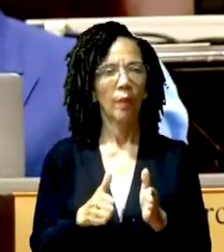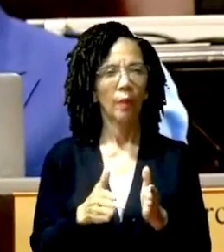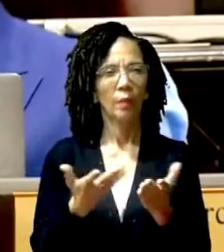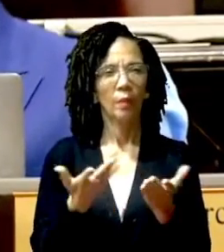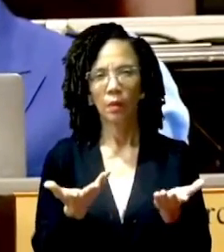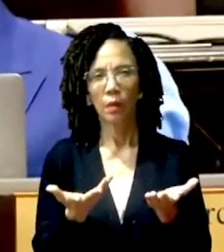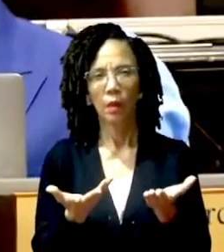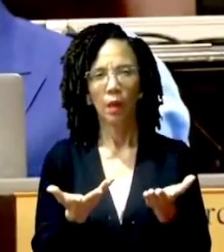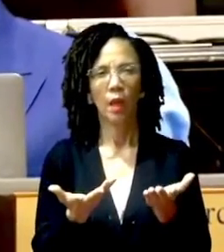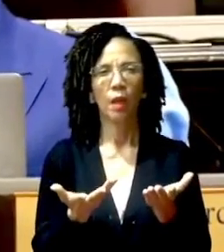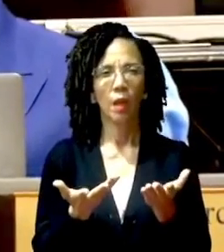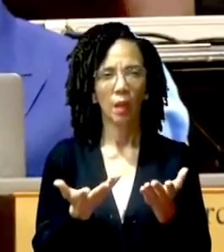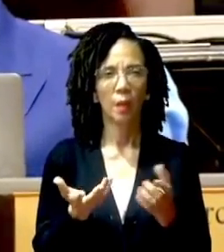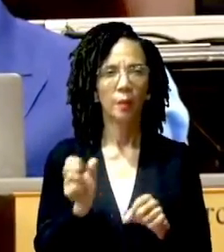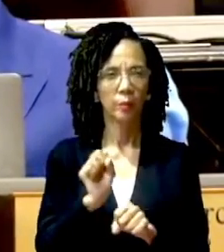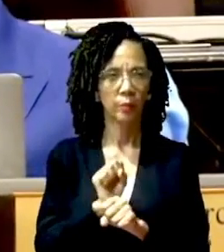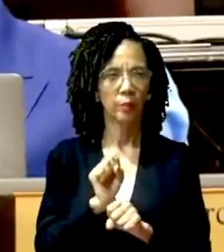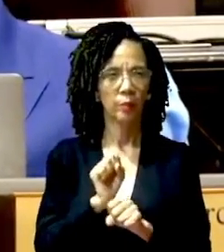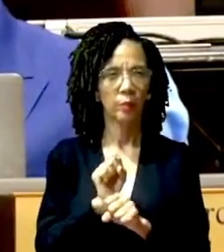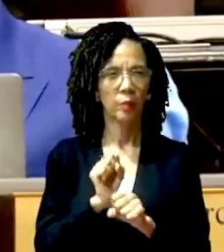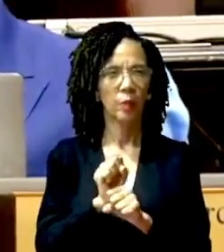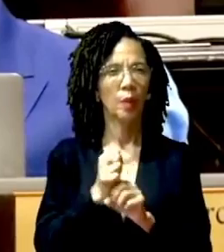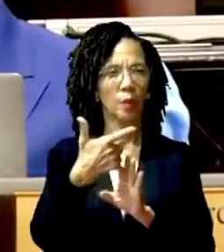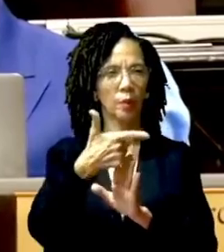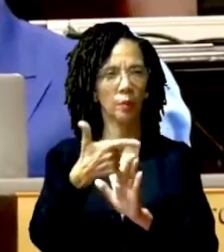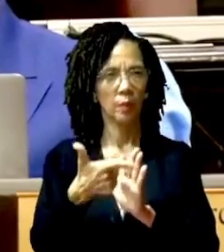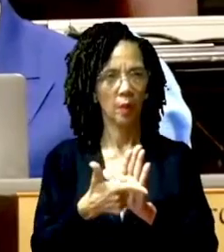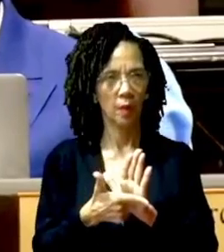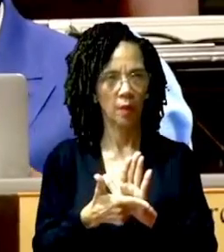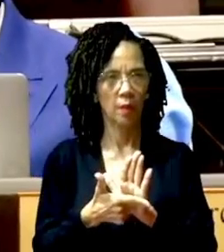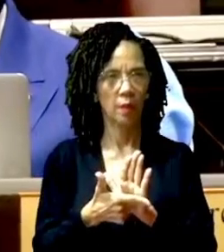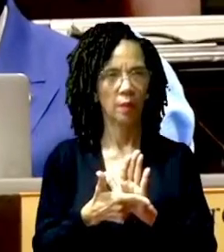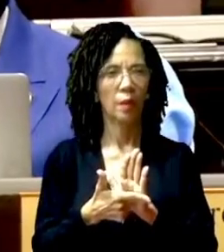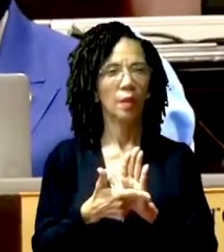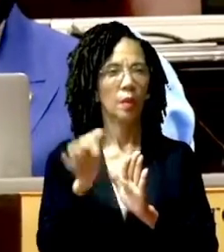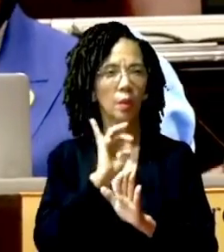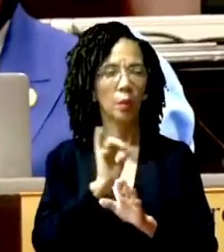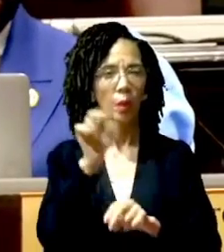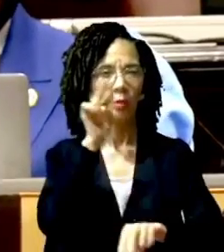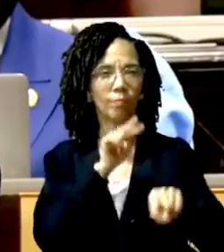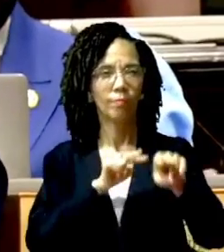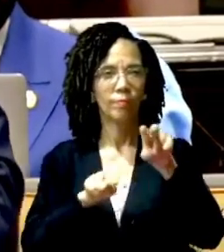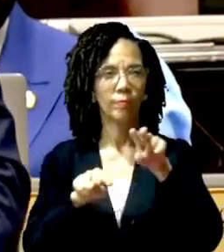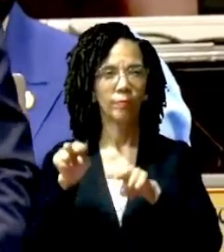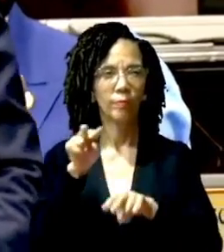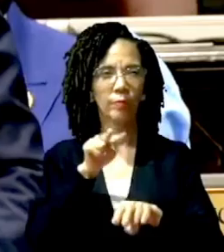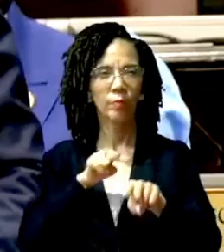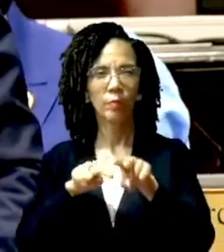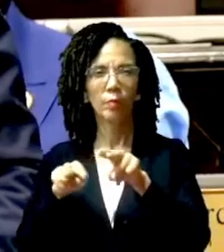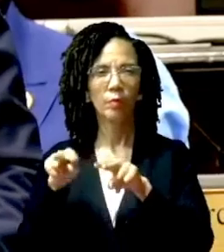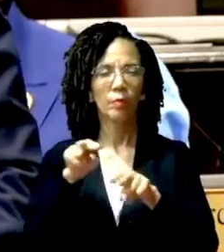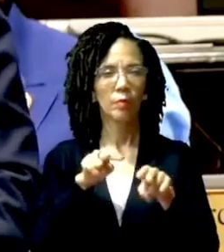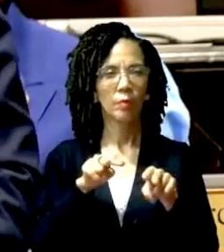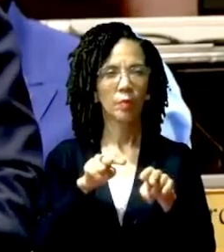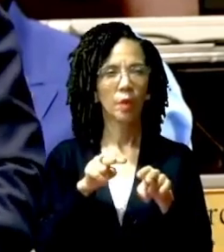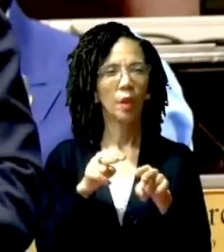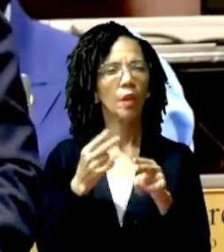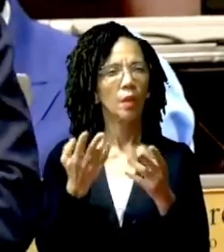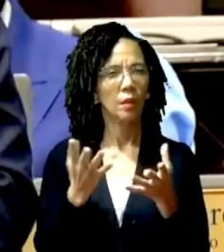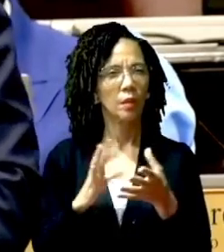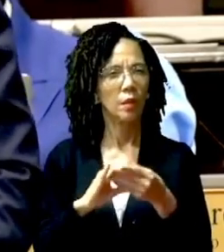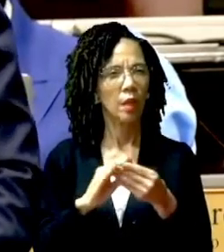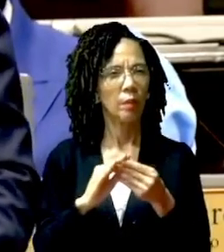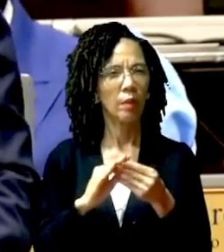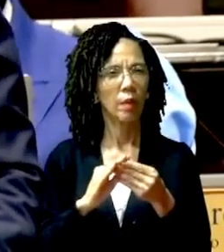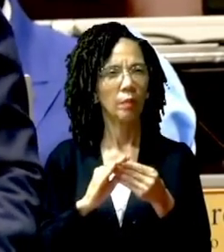solicitamos la construcción o remodelación del Play de Vista del Valle, al igual que el